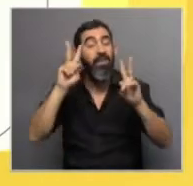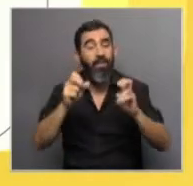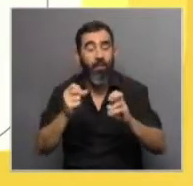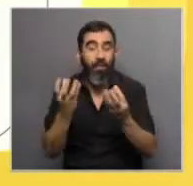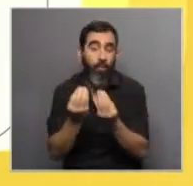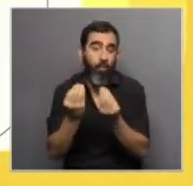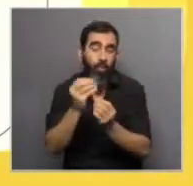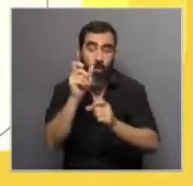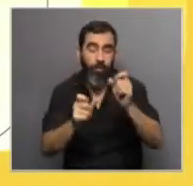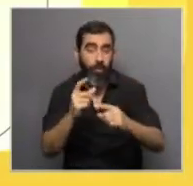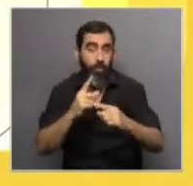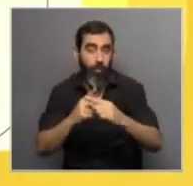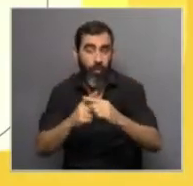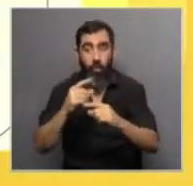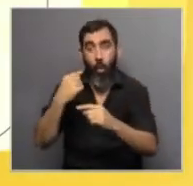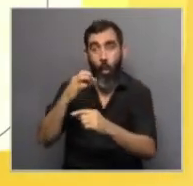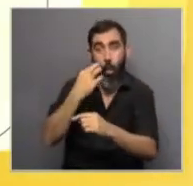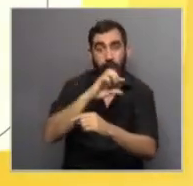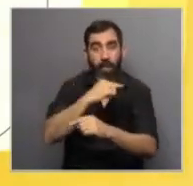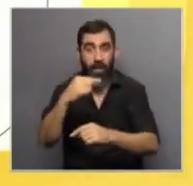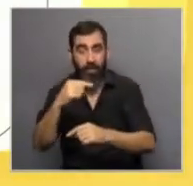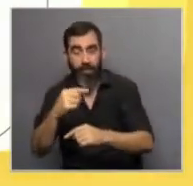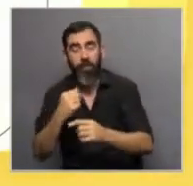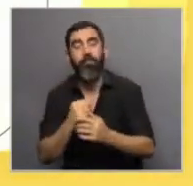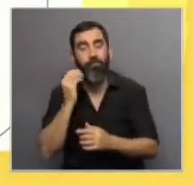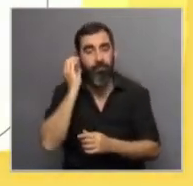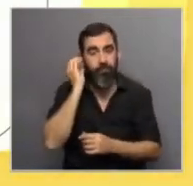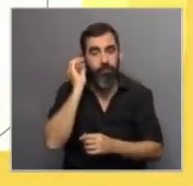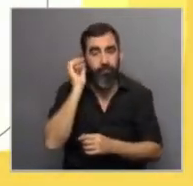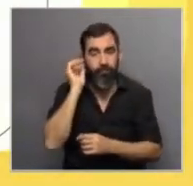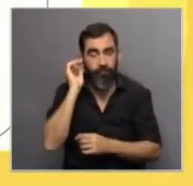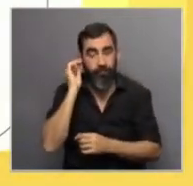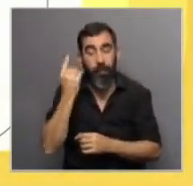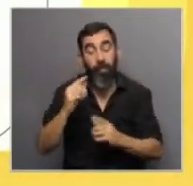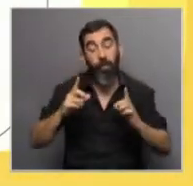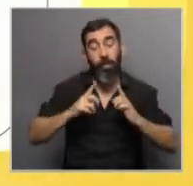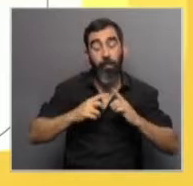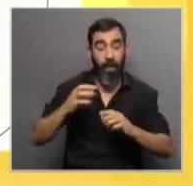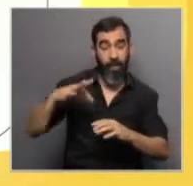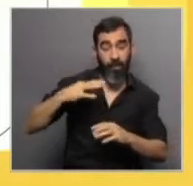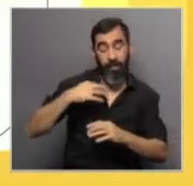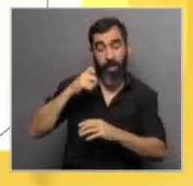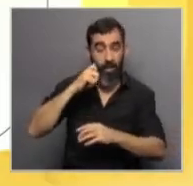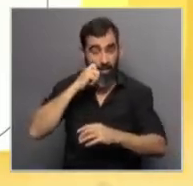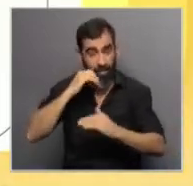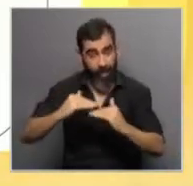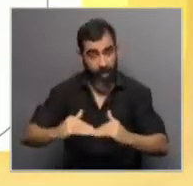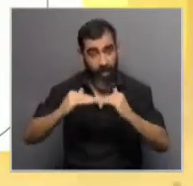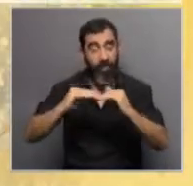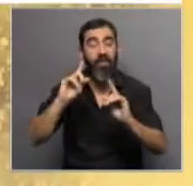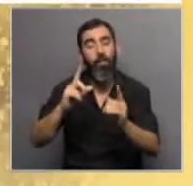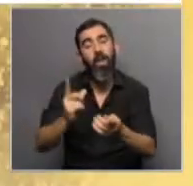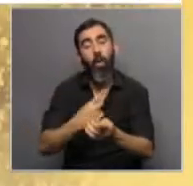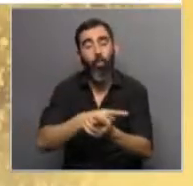altas incidencias. Pero básicamente los dos primeros, ¿no? Está bien. La expectativa de vida y los hábitos.